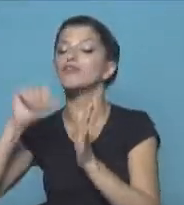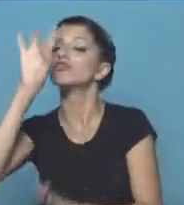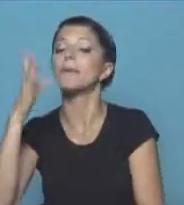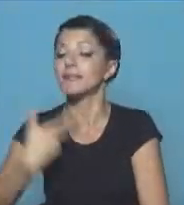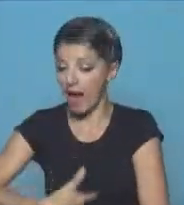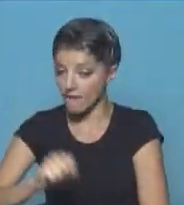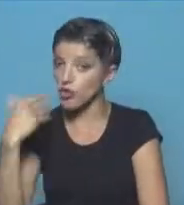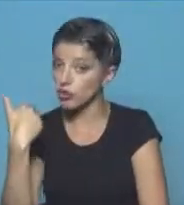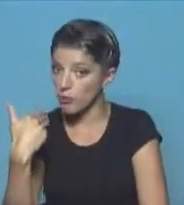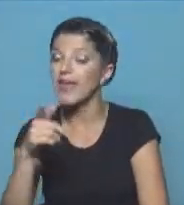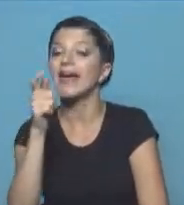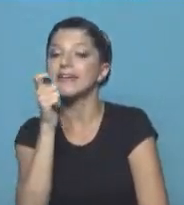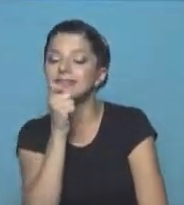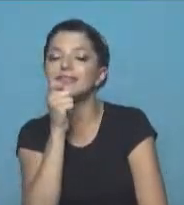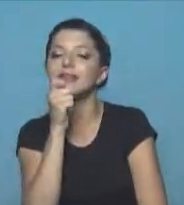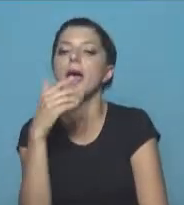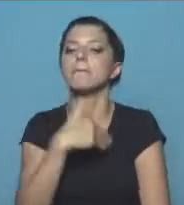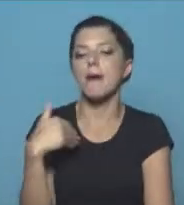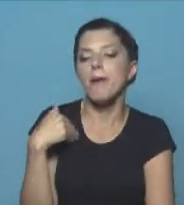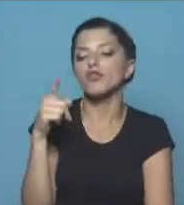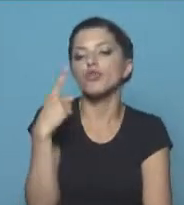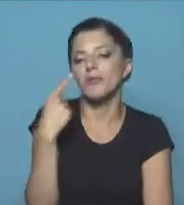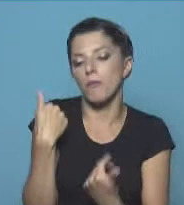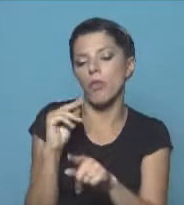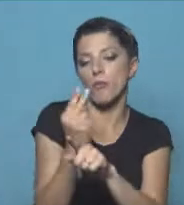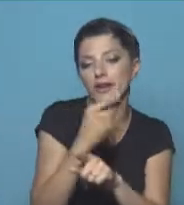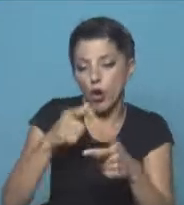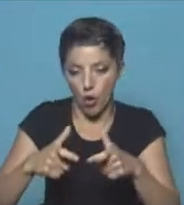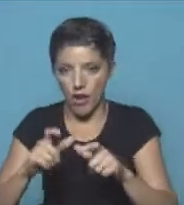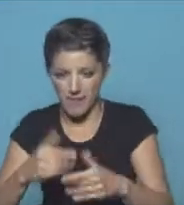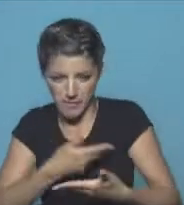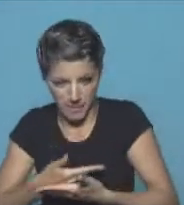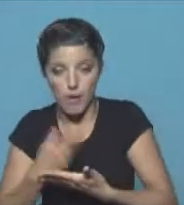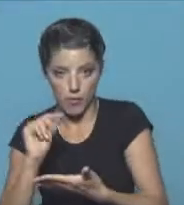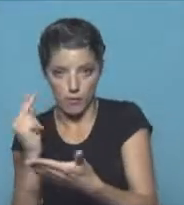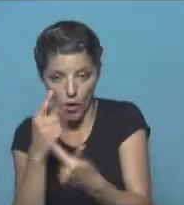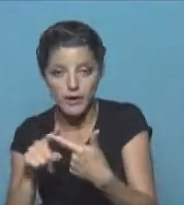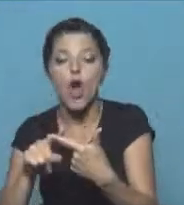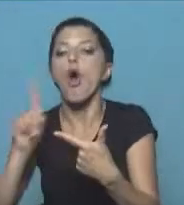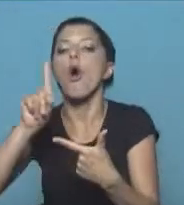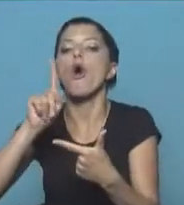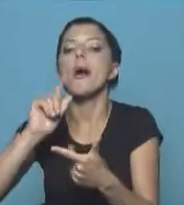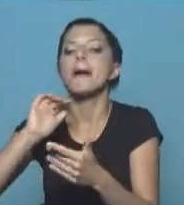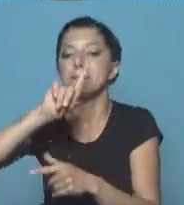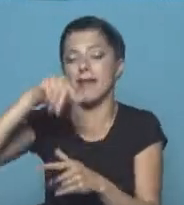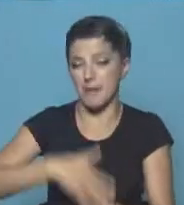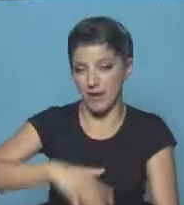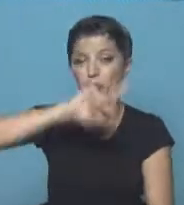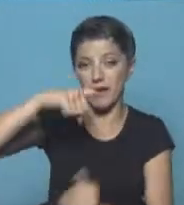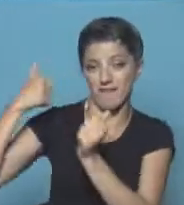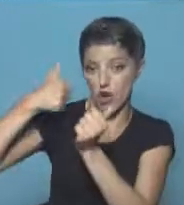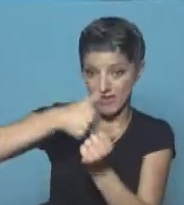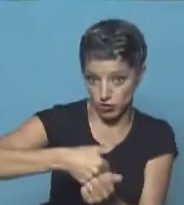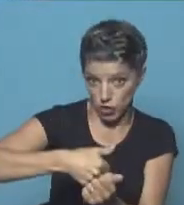aborto legal si está en riesgo de vida la madre, el feto, o si se trata de un embarazo producto de violación o incesto. Hay